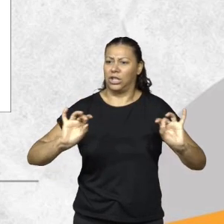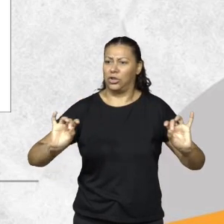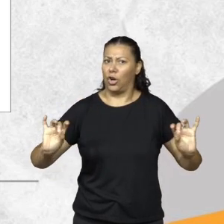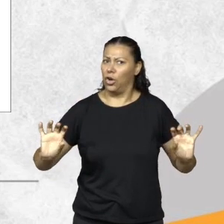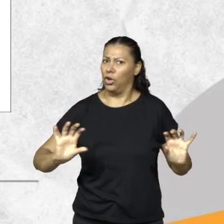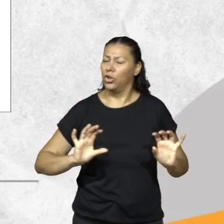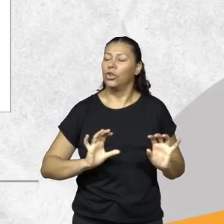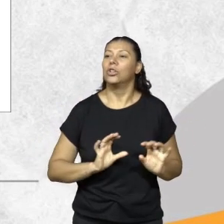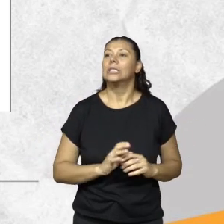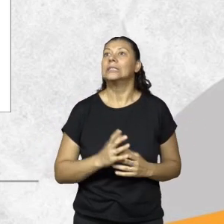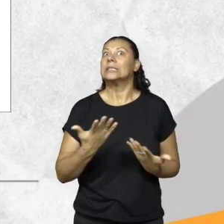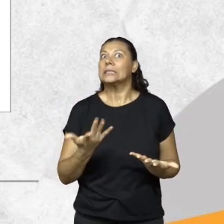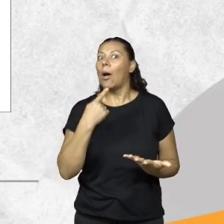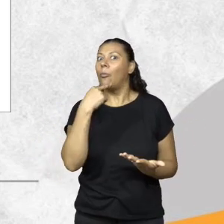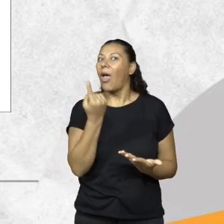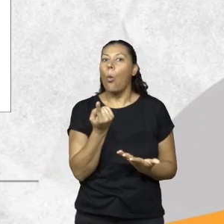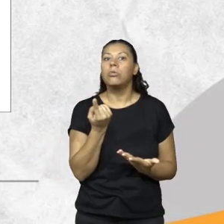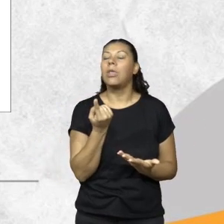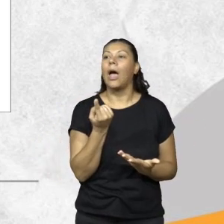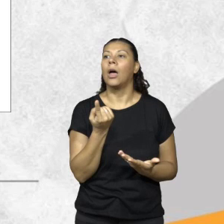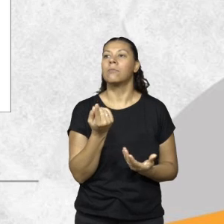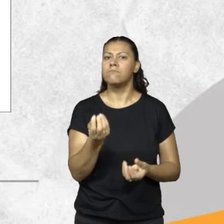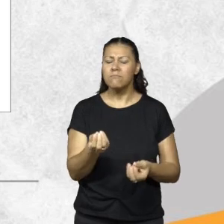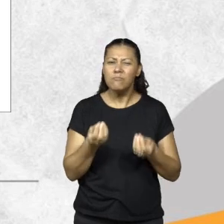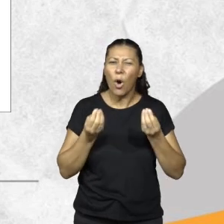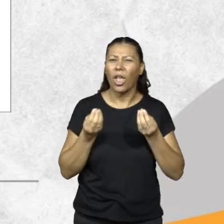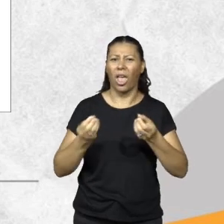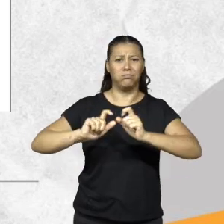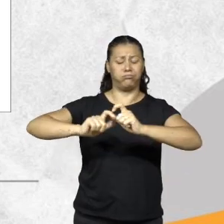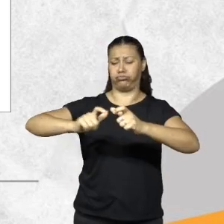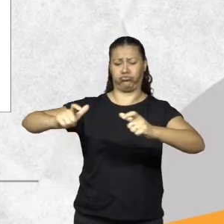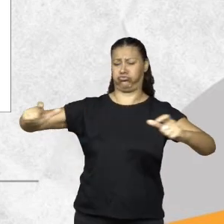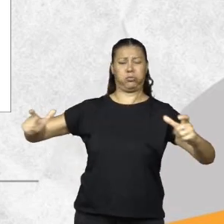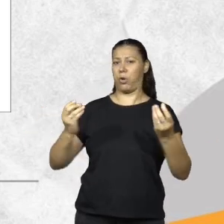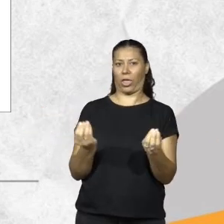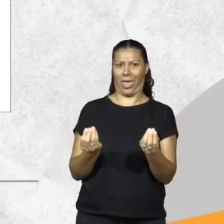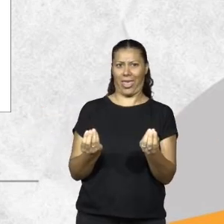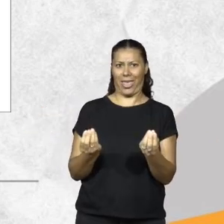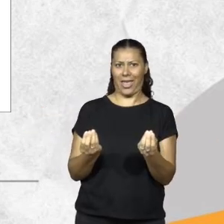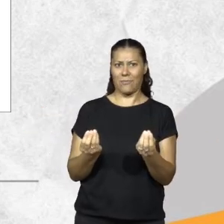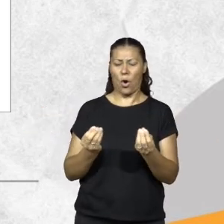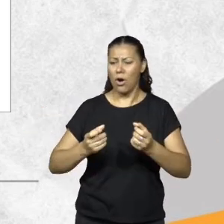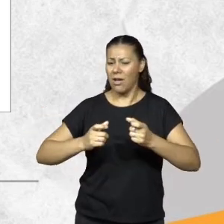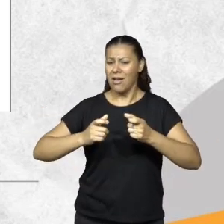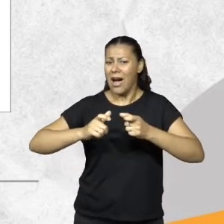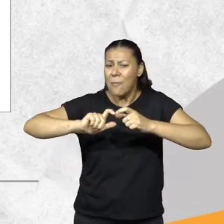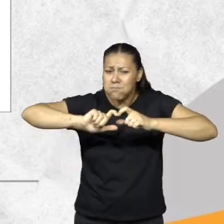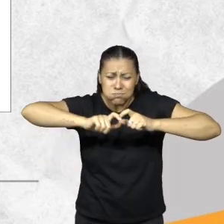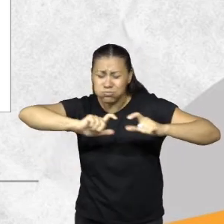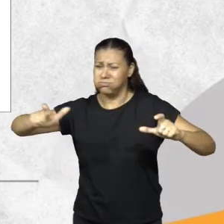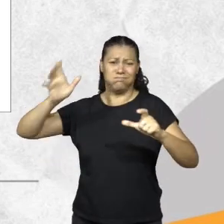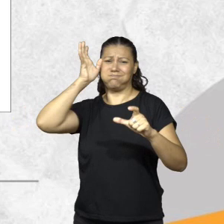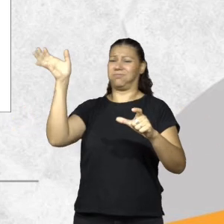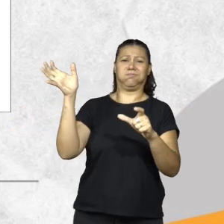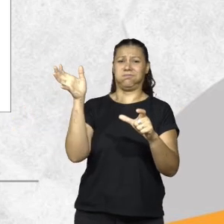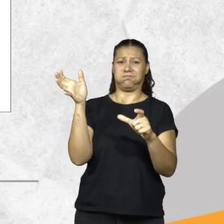Y entonces la pregunta es, ¿por qué ocurren estas floraciones? Esta reproducción excesiva de